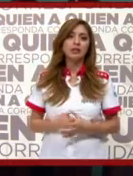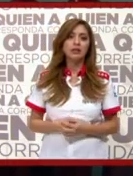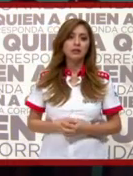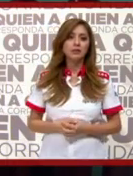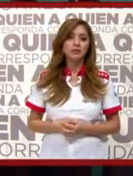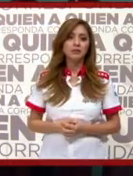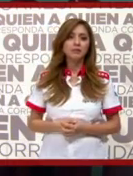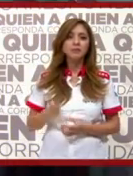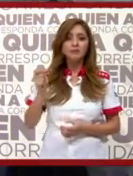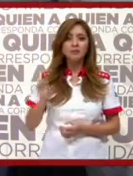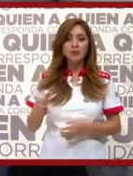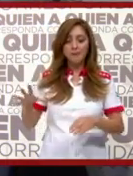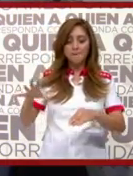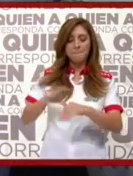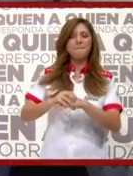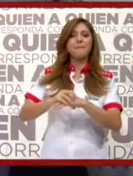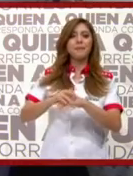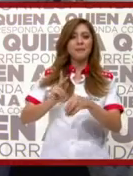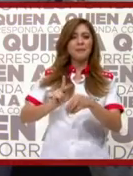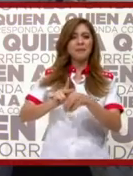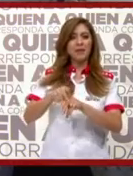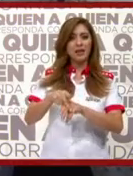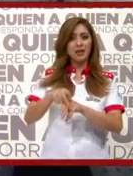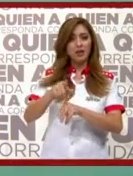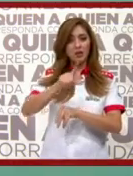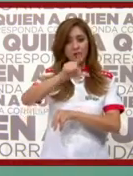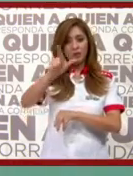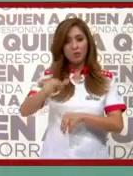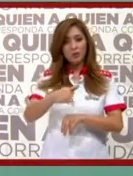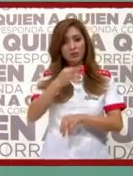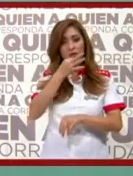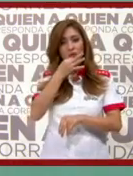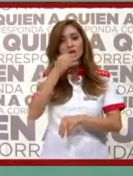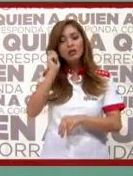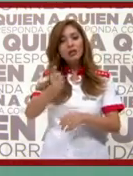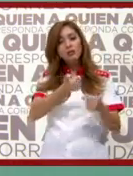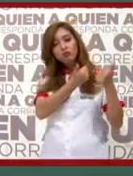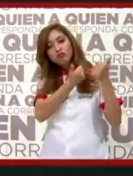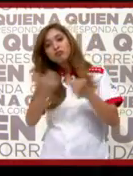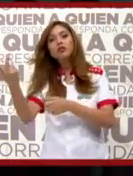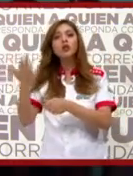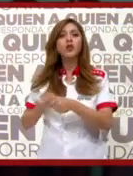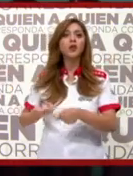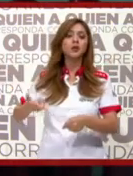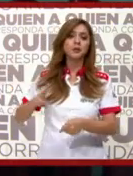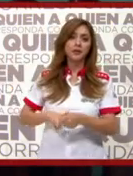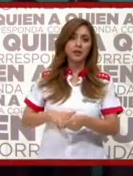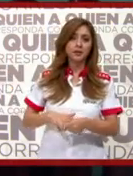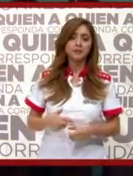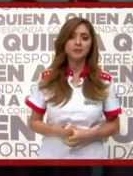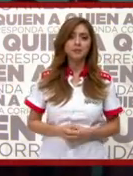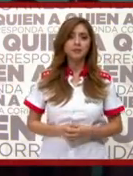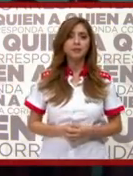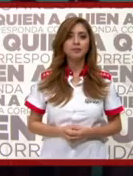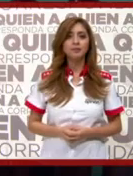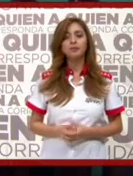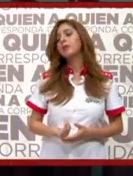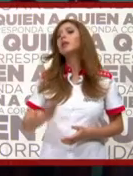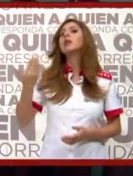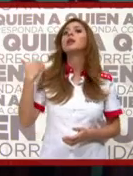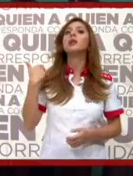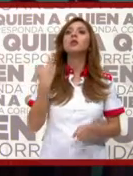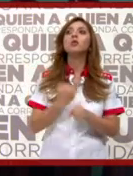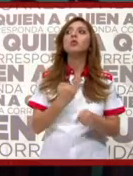Y se le pegó su zapato. Asegura que minutos después del accidente, Allison recibió atención médica. No contábamos con los recursos para llevarla a ningún